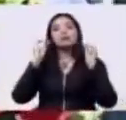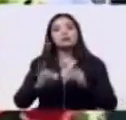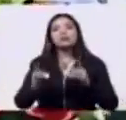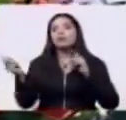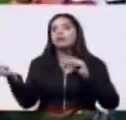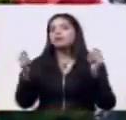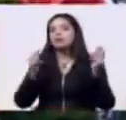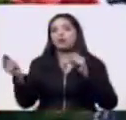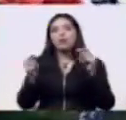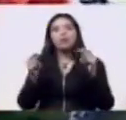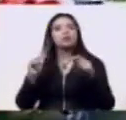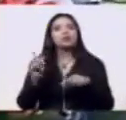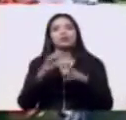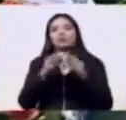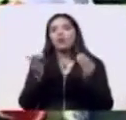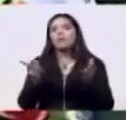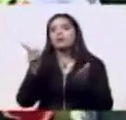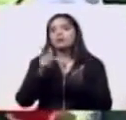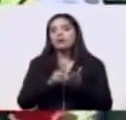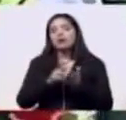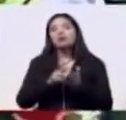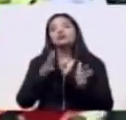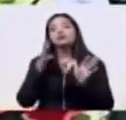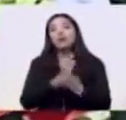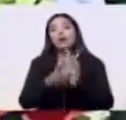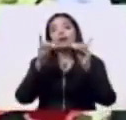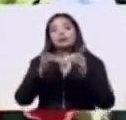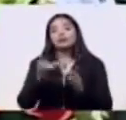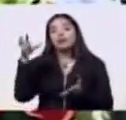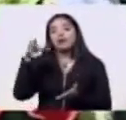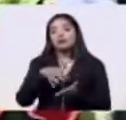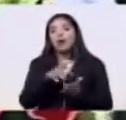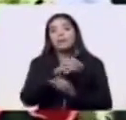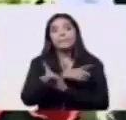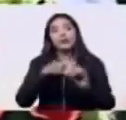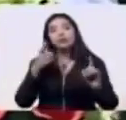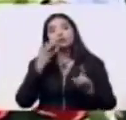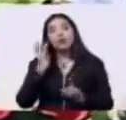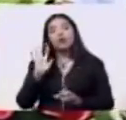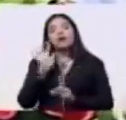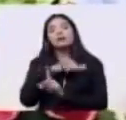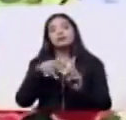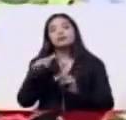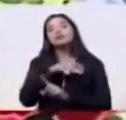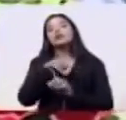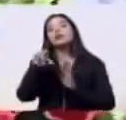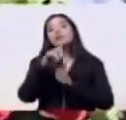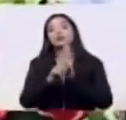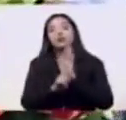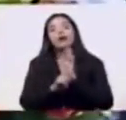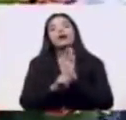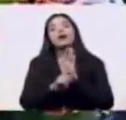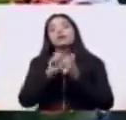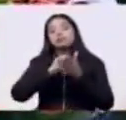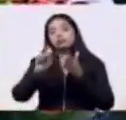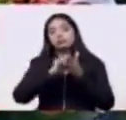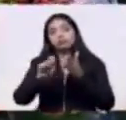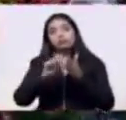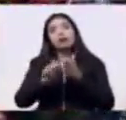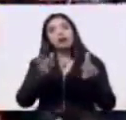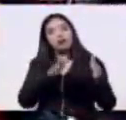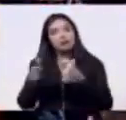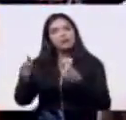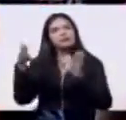que participa y forma parte de las decisiones del Estado. Creo que el escenario de la constituyente es justamente el mecanismo que